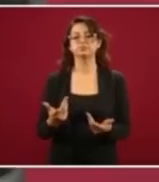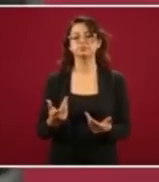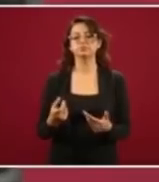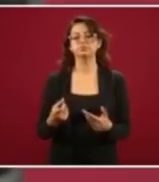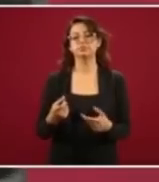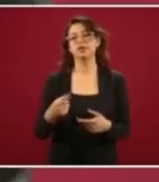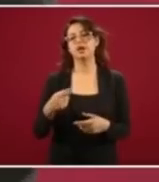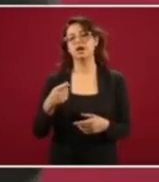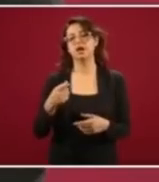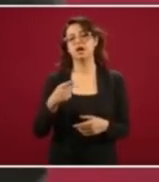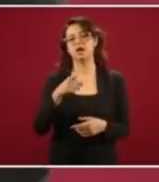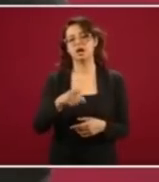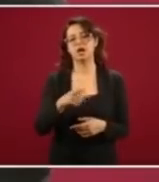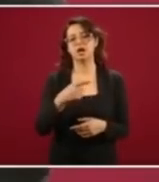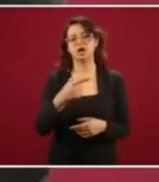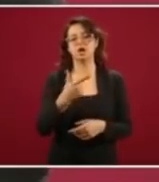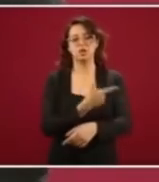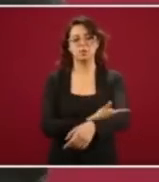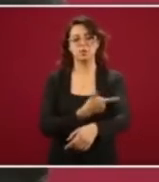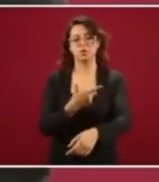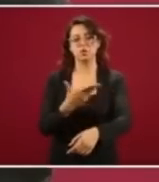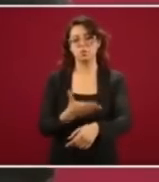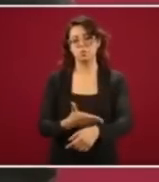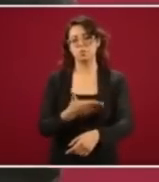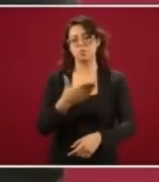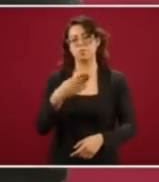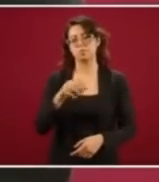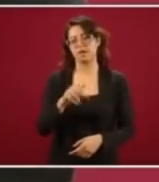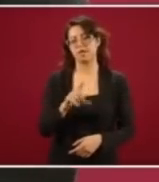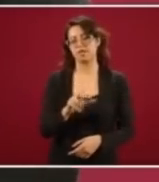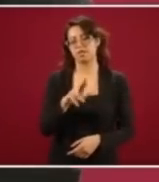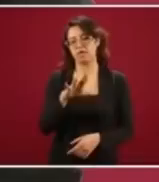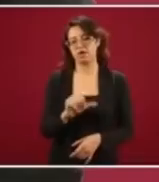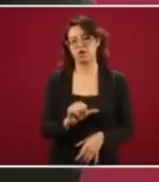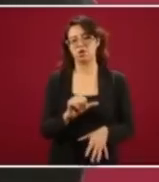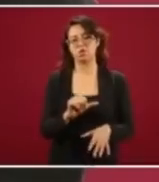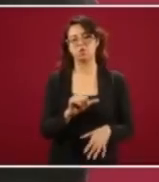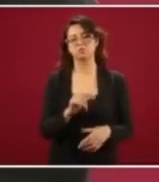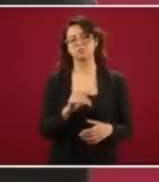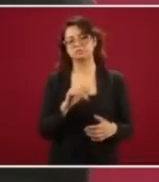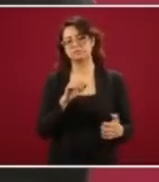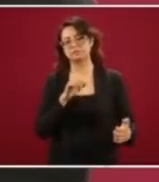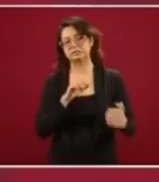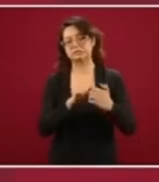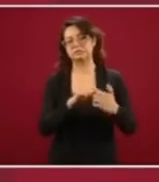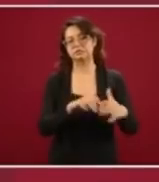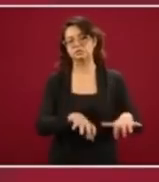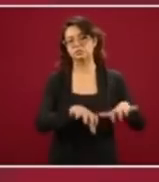engaño a Gustavo Amadero y